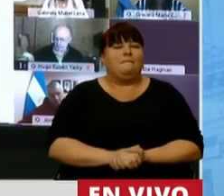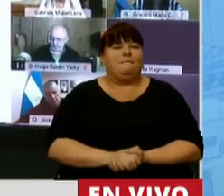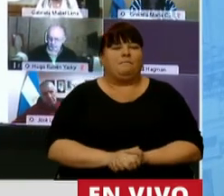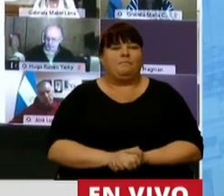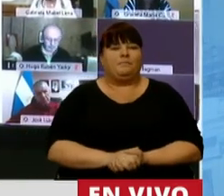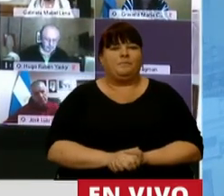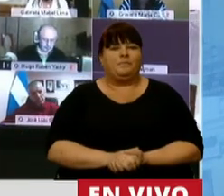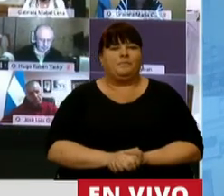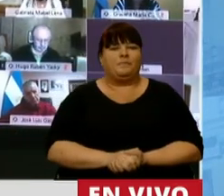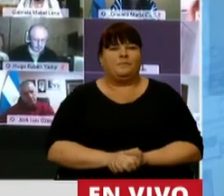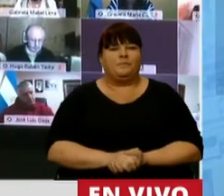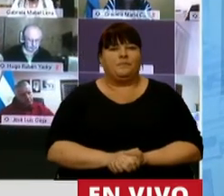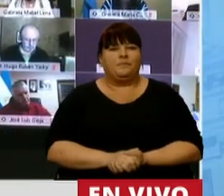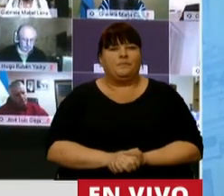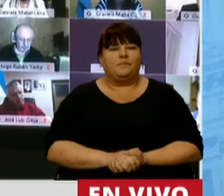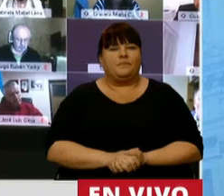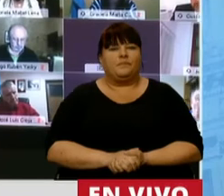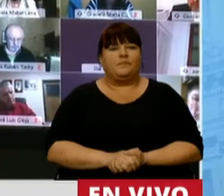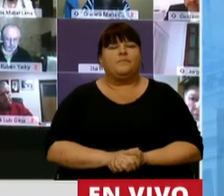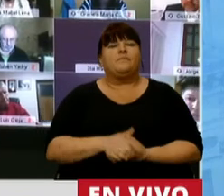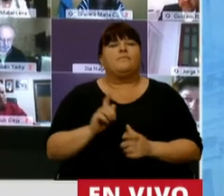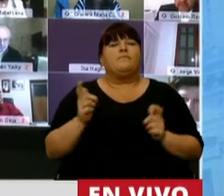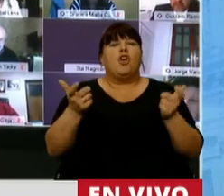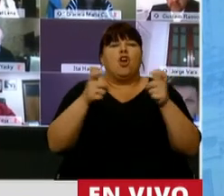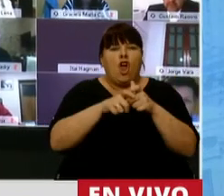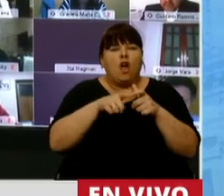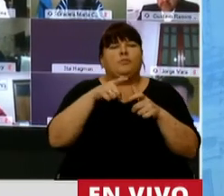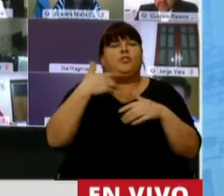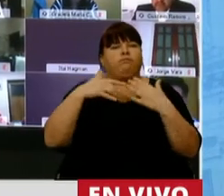acompañados. Silicon Misiones y es